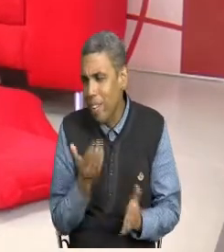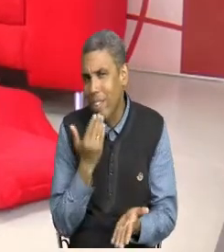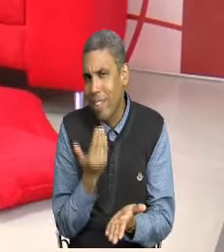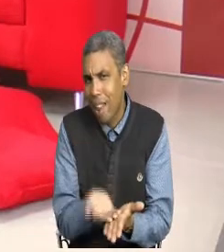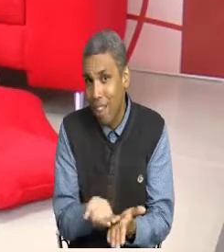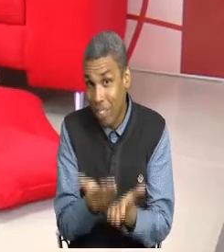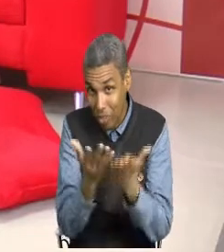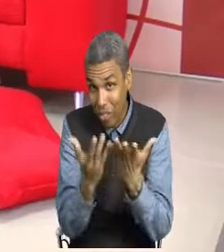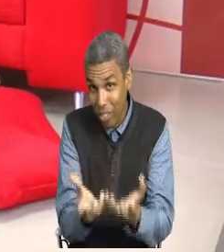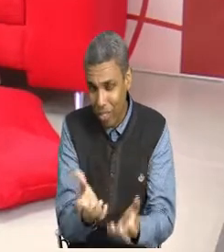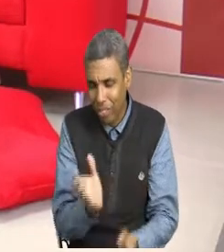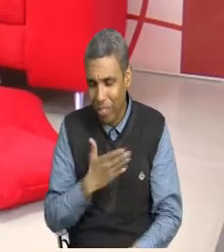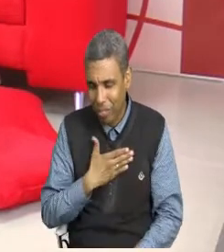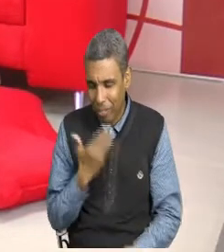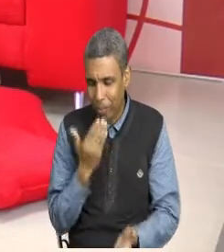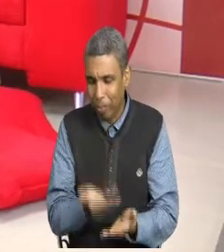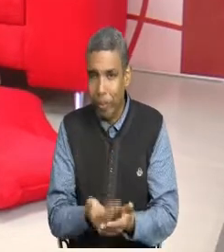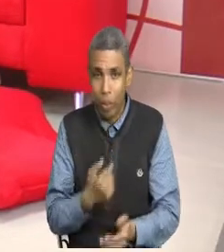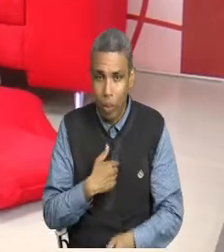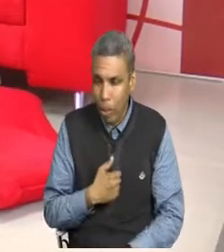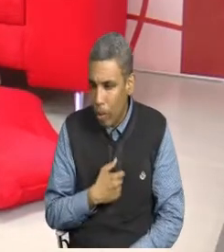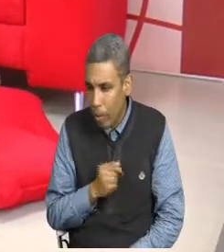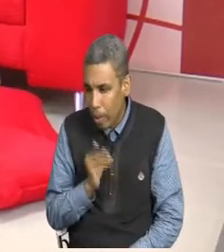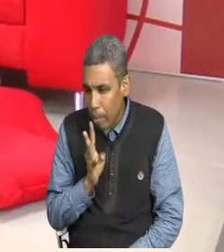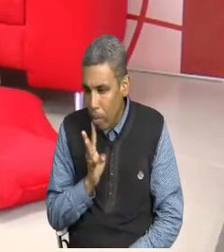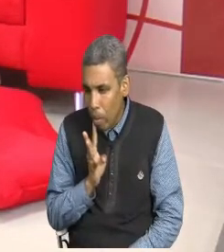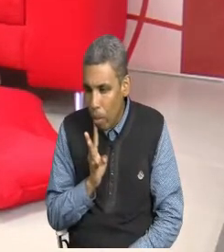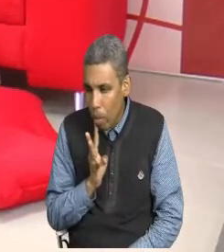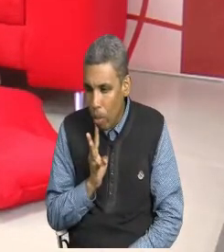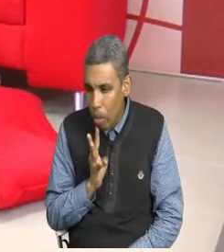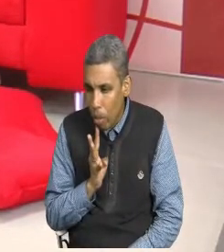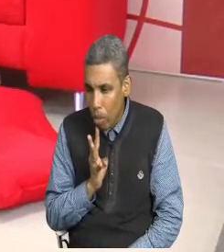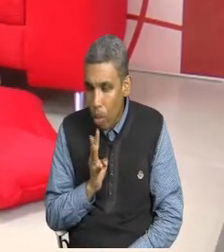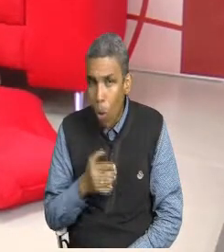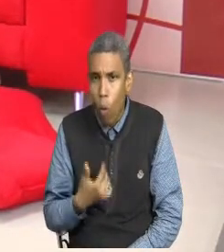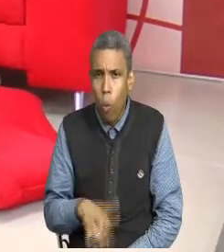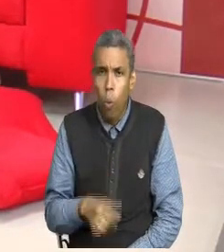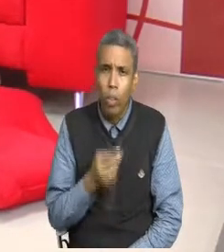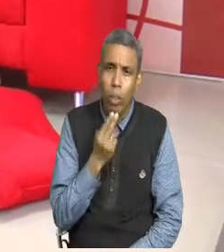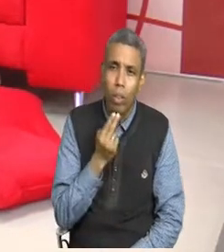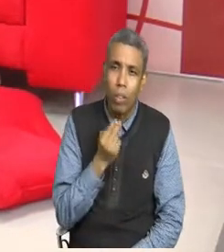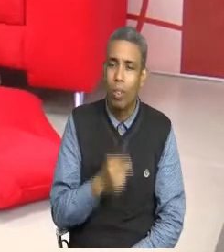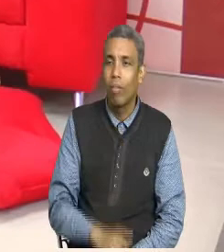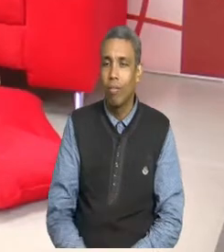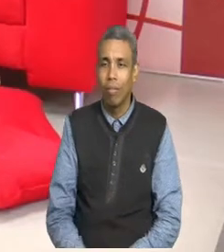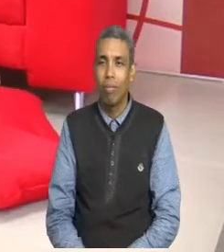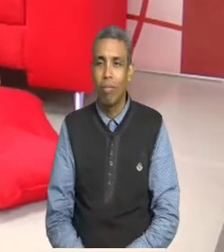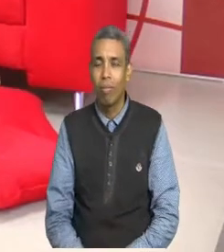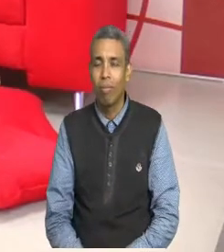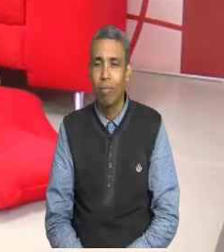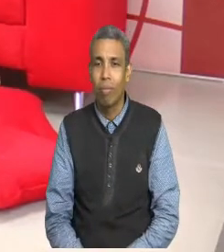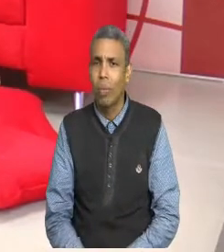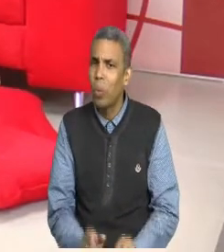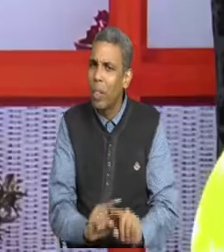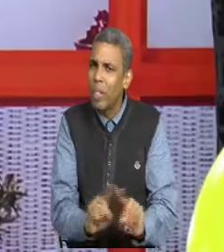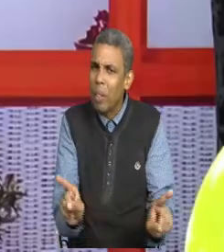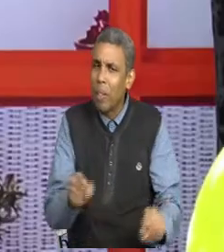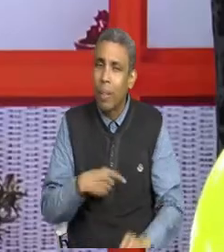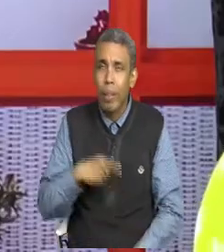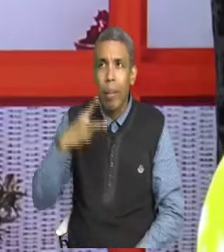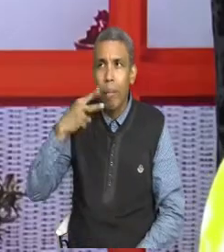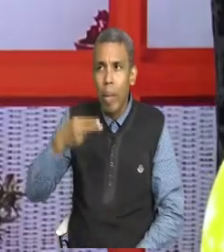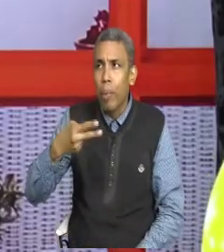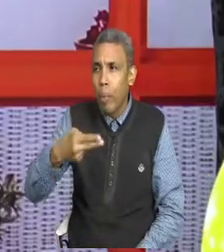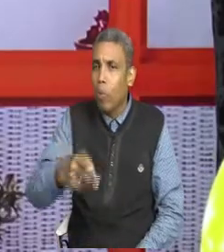Dice cajita de los primeros auxilios, me imagino que es cuando alguien está triste y tú quieres una pastillita. Así es, algo diferente y muy